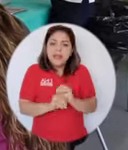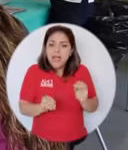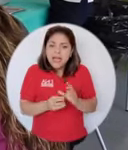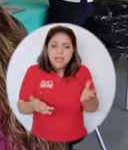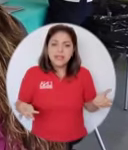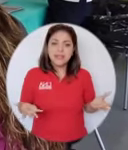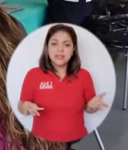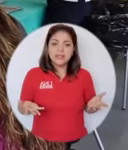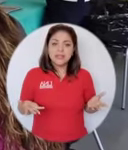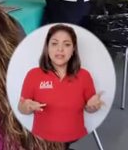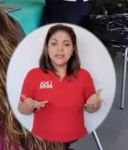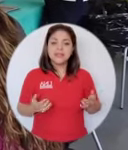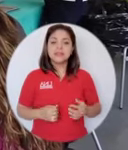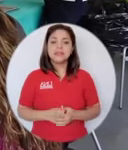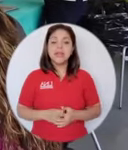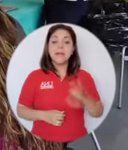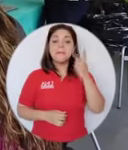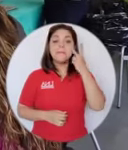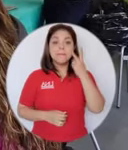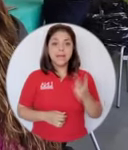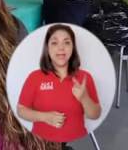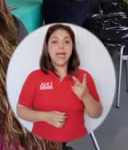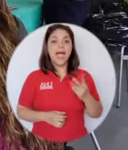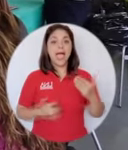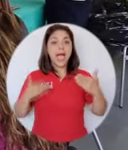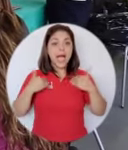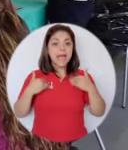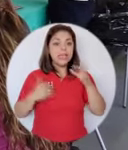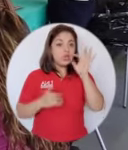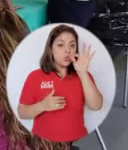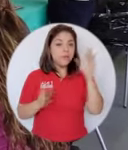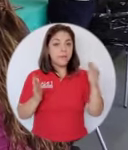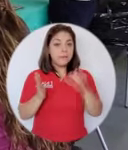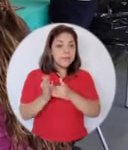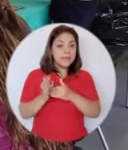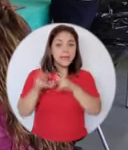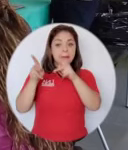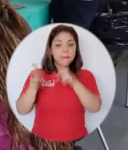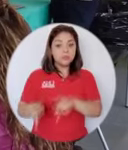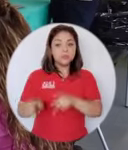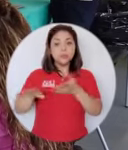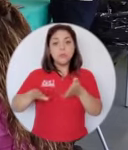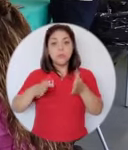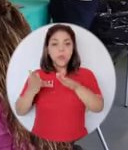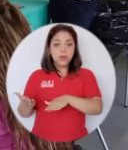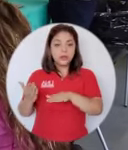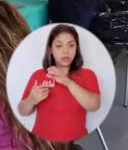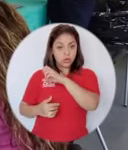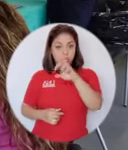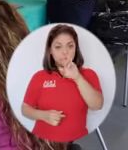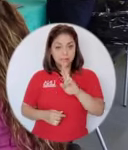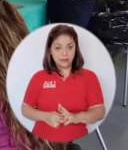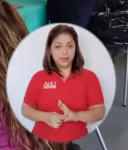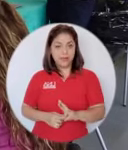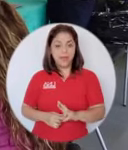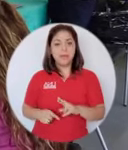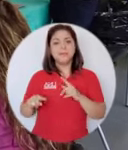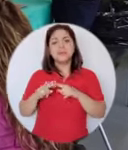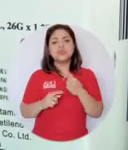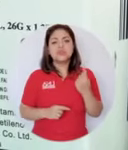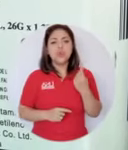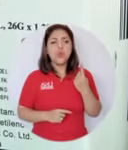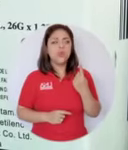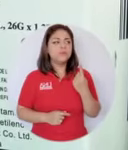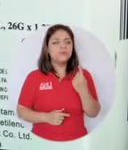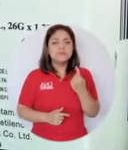nada. Es que mire, nosotros tenemos 9,000 personas muertas en Costa Rica, pero